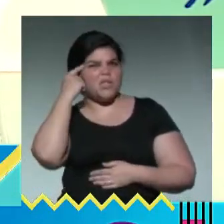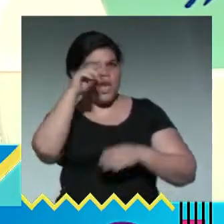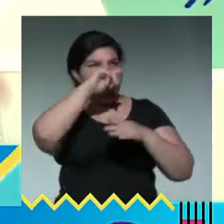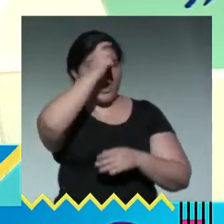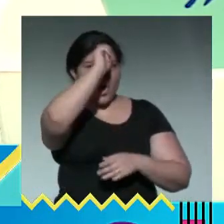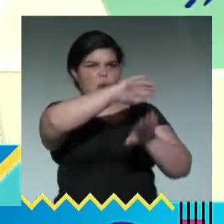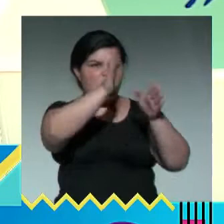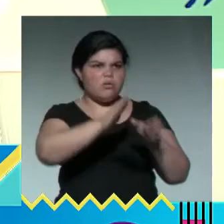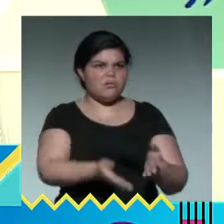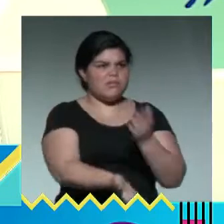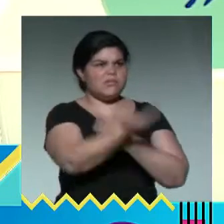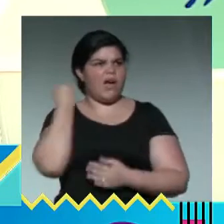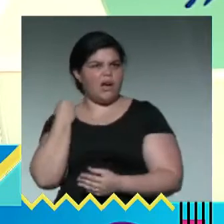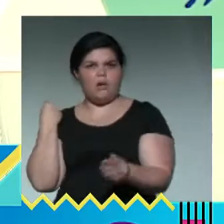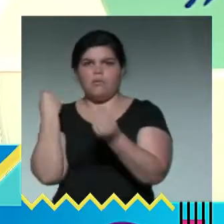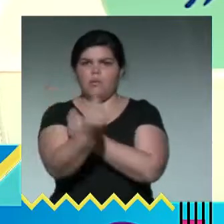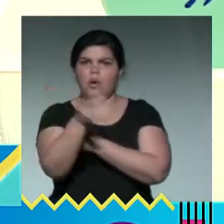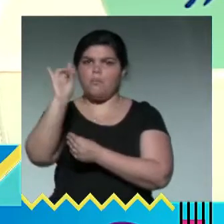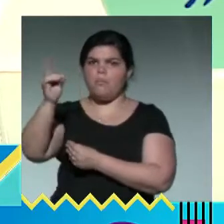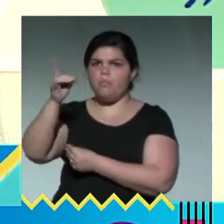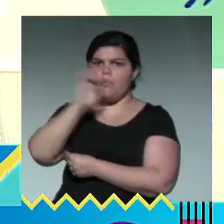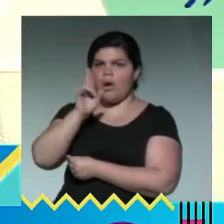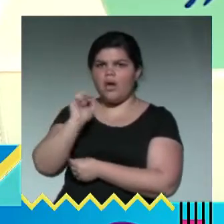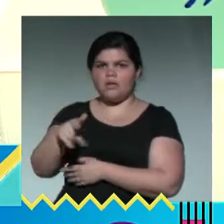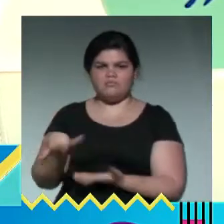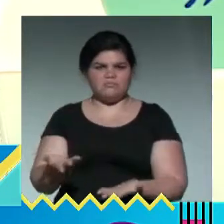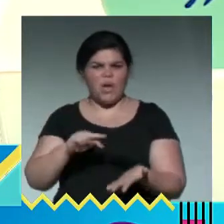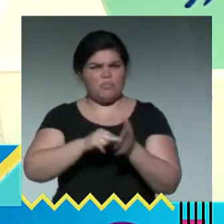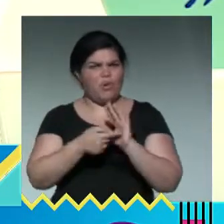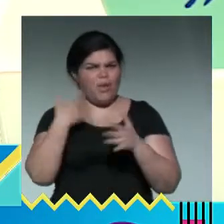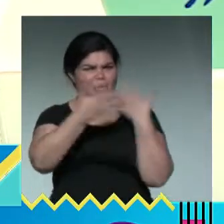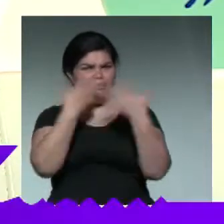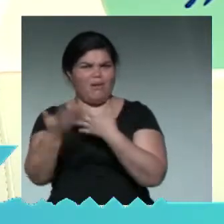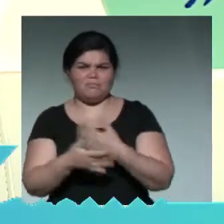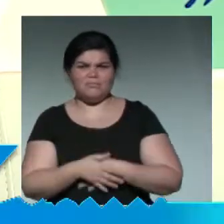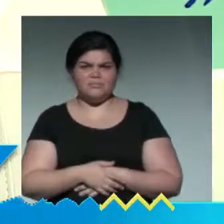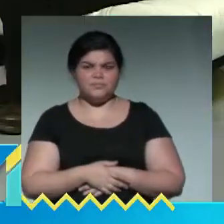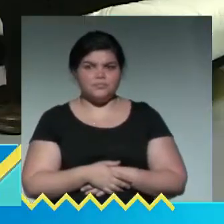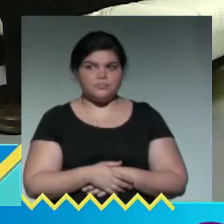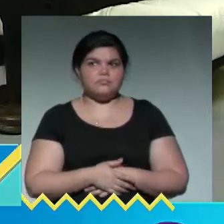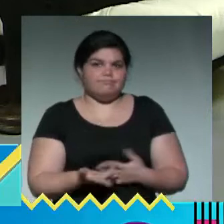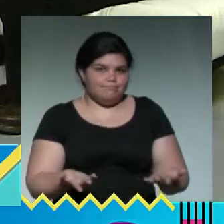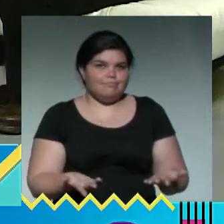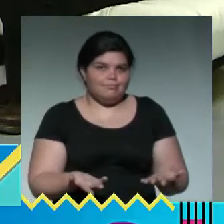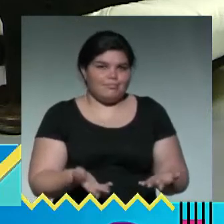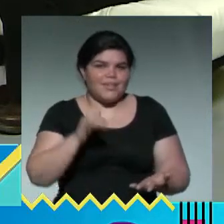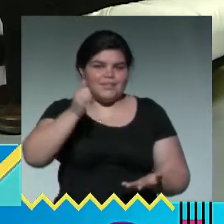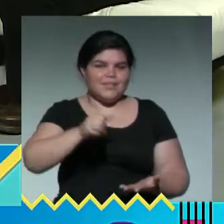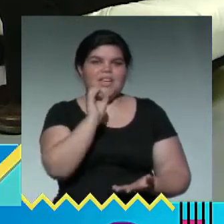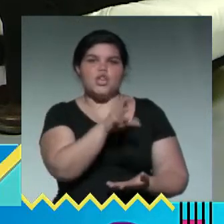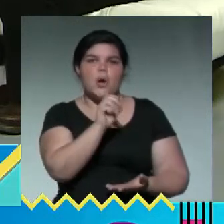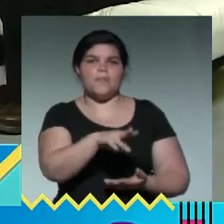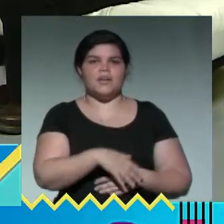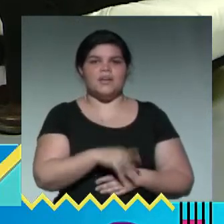sacáramos a uno para poner a otro. Eso fue toda una polémica, ¿no? Va más allá del cambio de nombre, el Día de la Raza, el Día